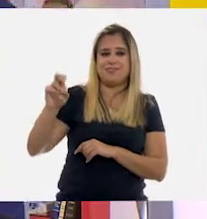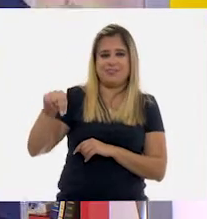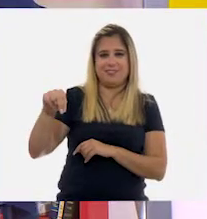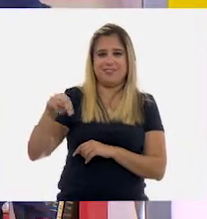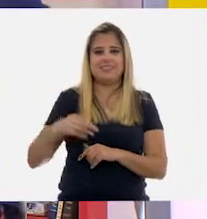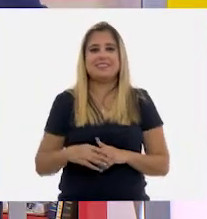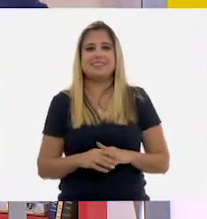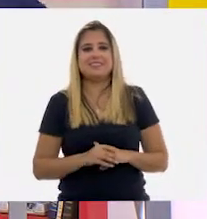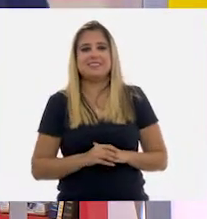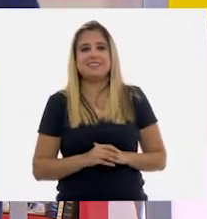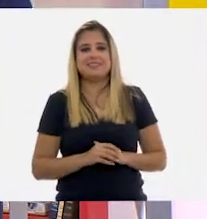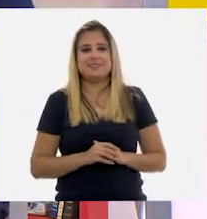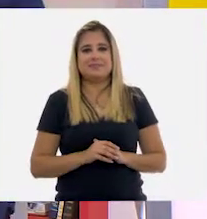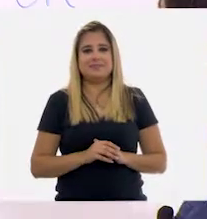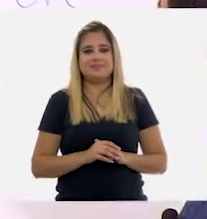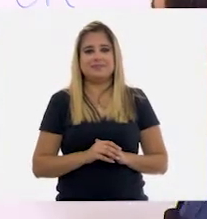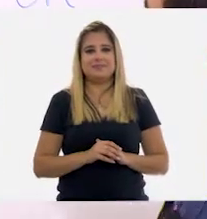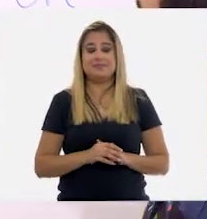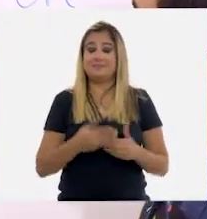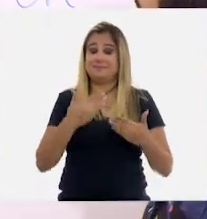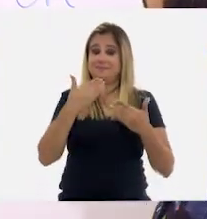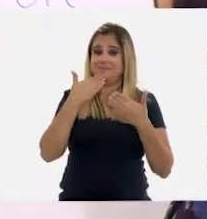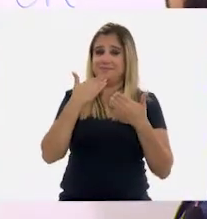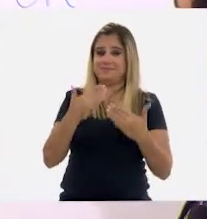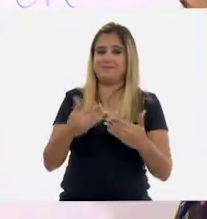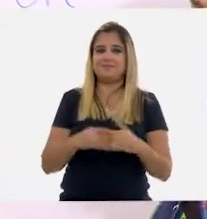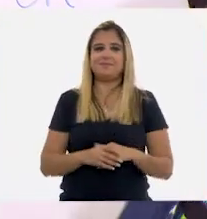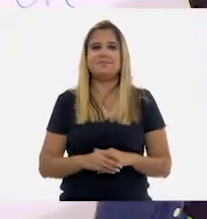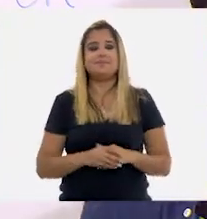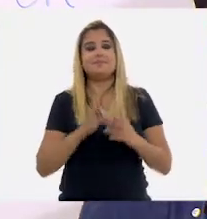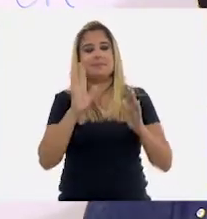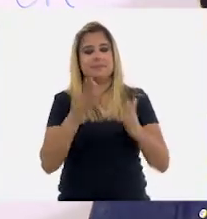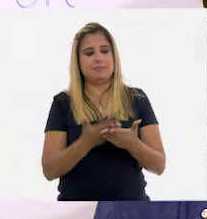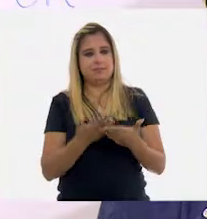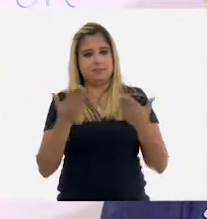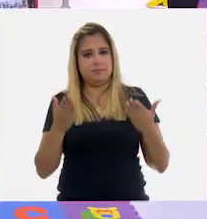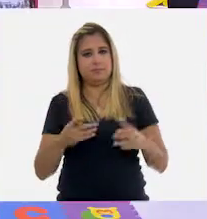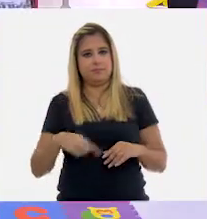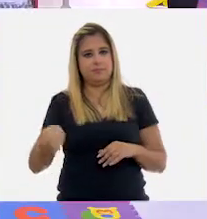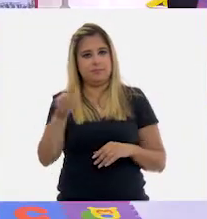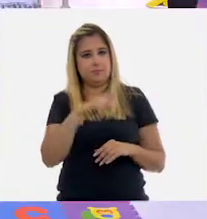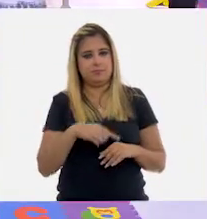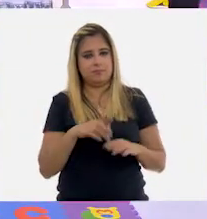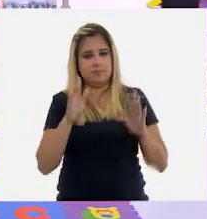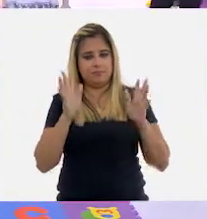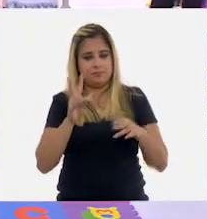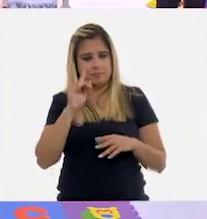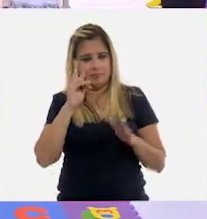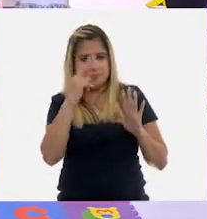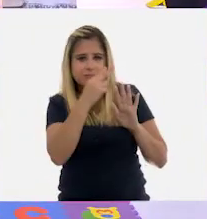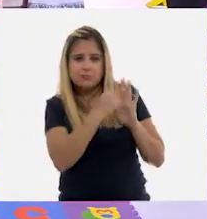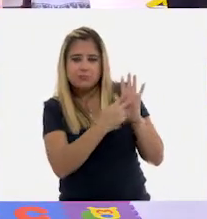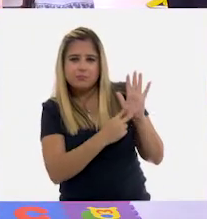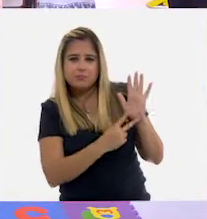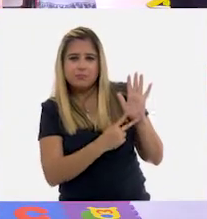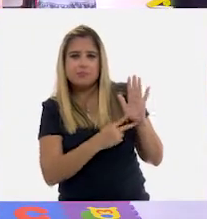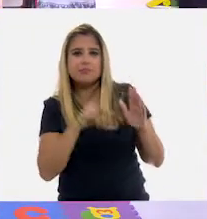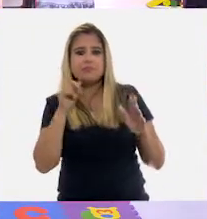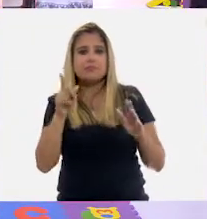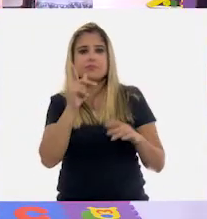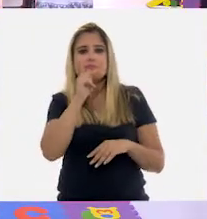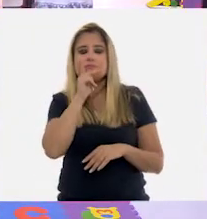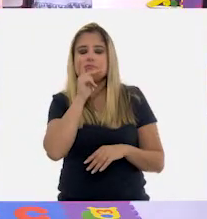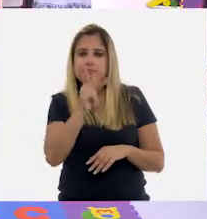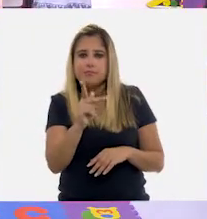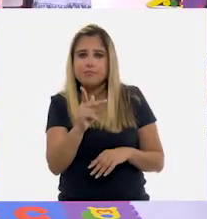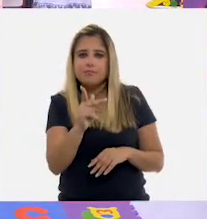Volaron. Muy bien. Bueno, bien. Ahora, ya como vieron, Estas son las